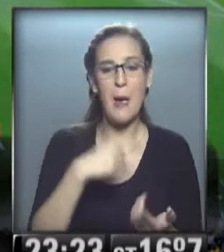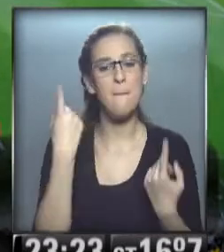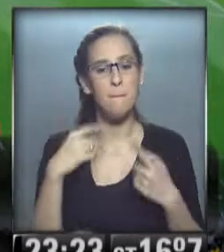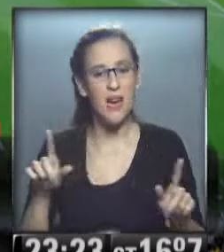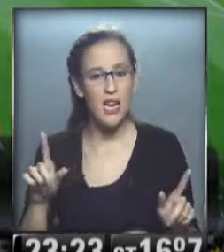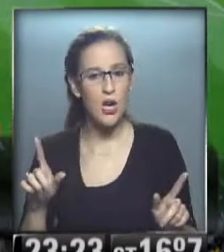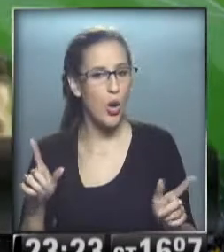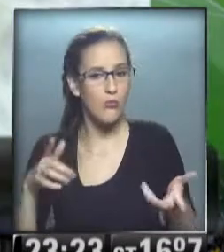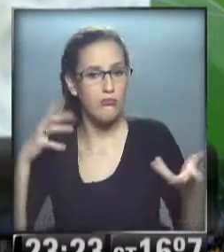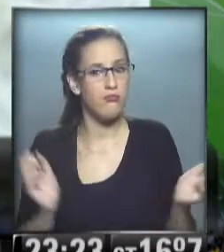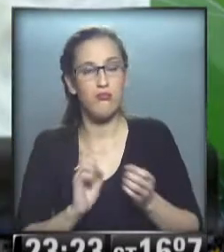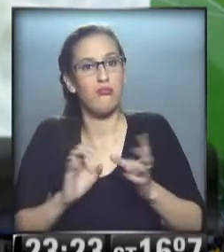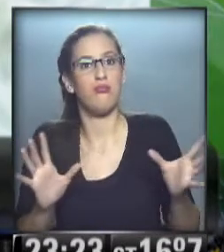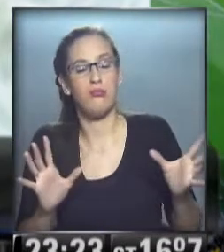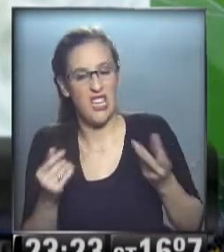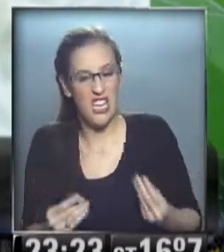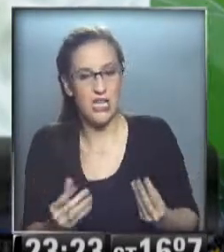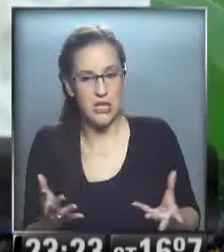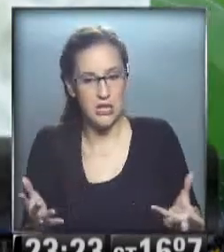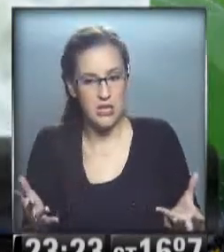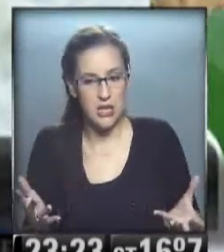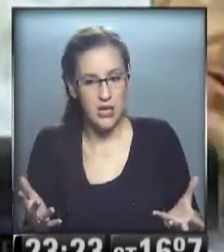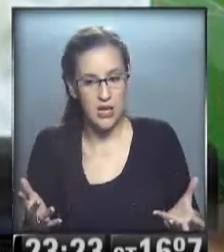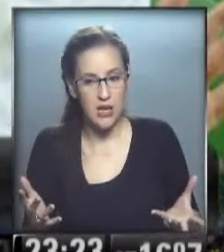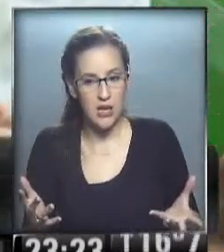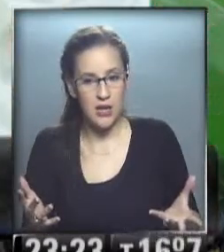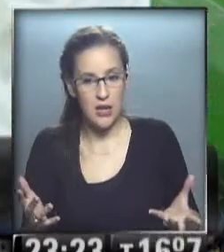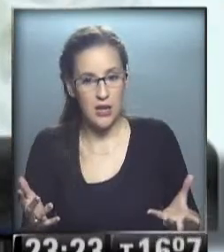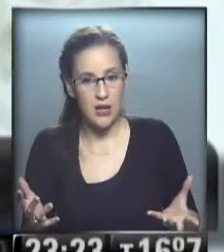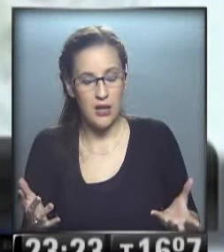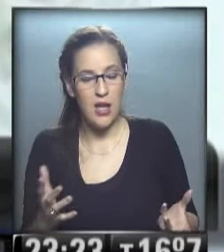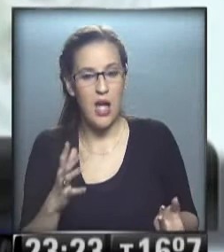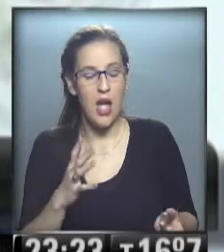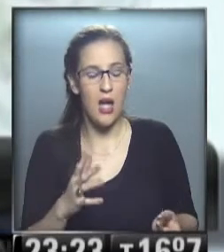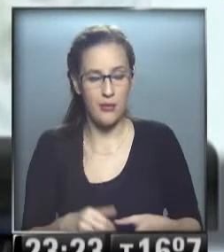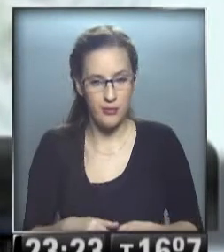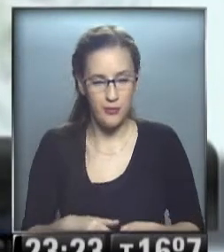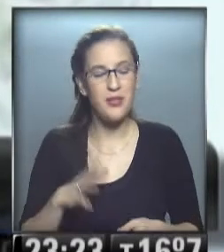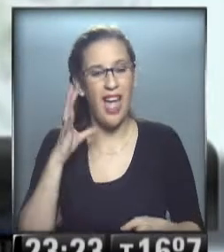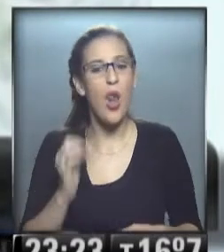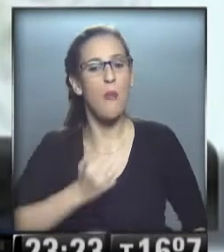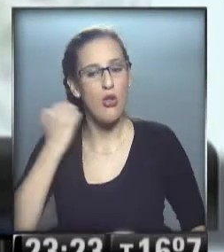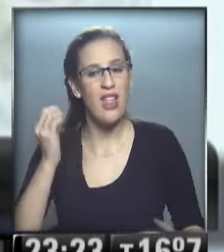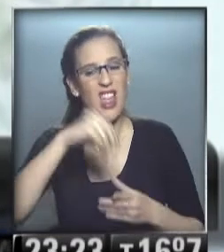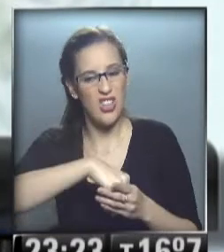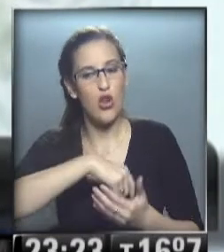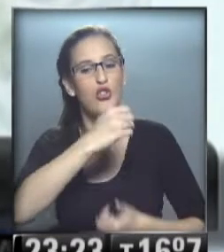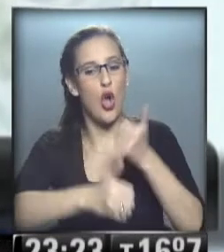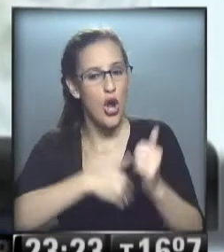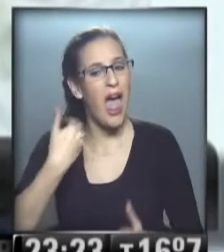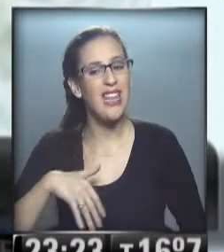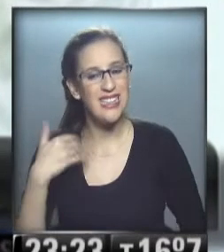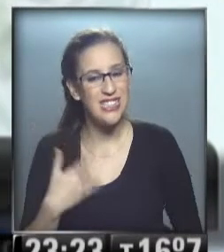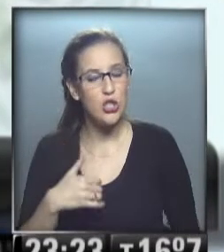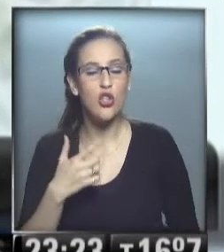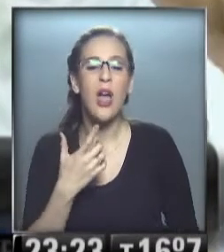ofrecen es justamente esto. Algo que pega tan profundo, ¿no? La historia de los argentinos que lo utilicen a modo